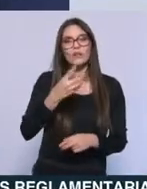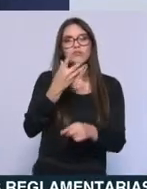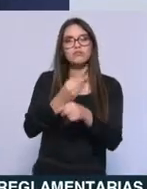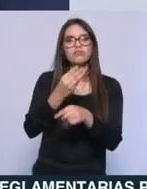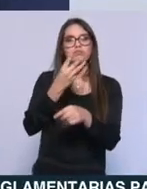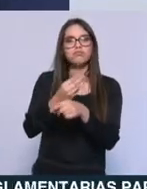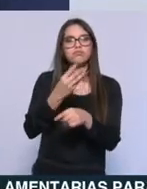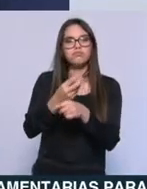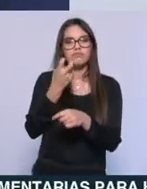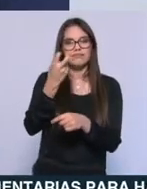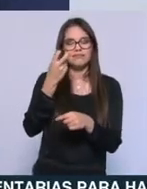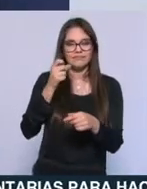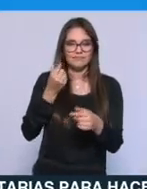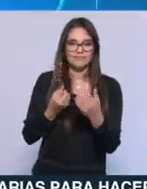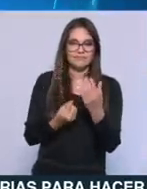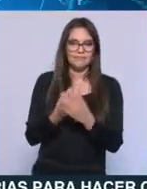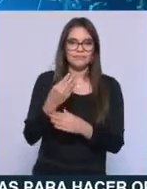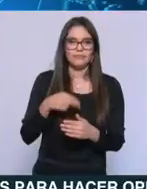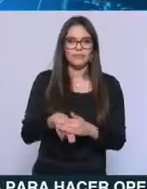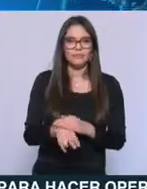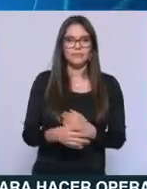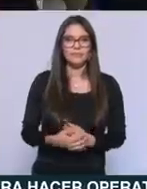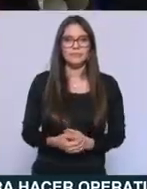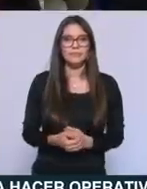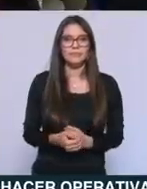este sistema de transporte.